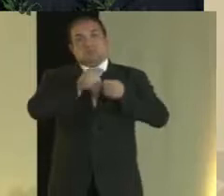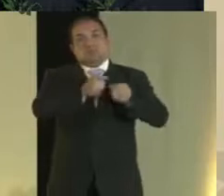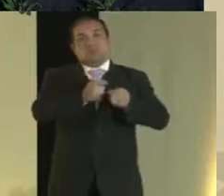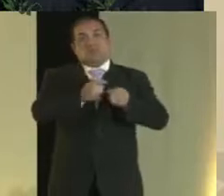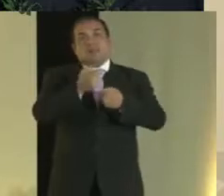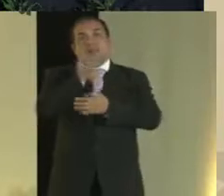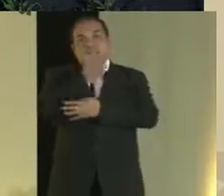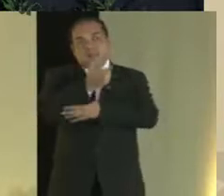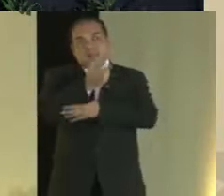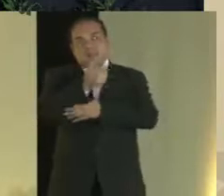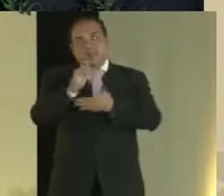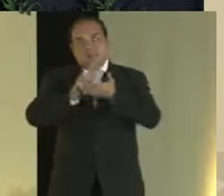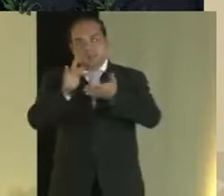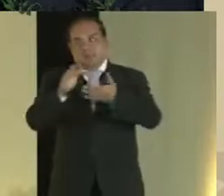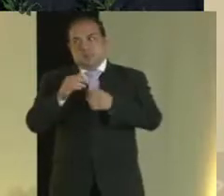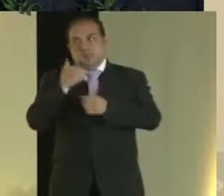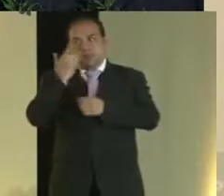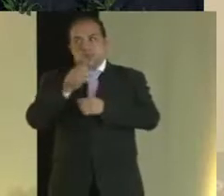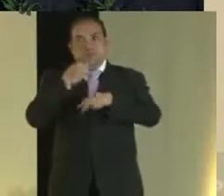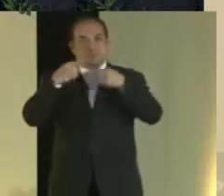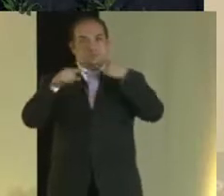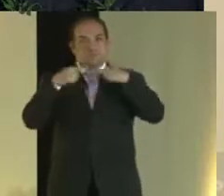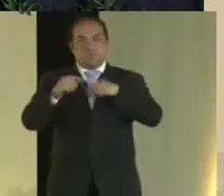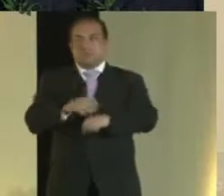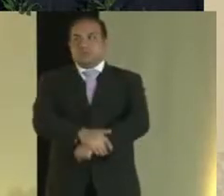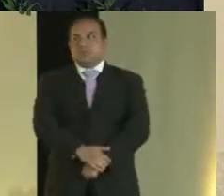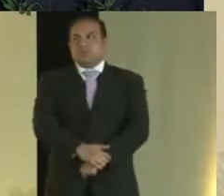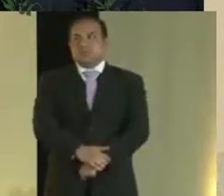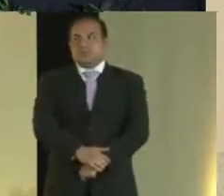el capital. Gracias, es lo que quería comentar.